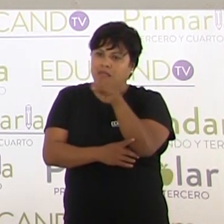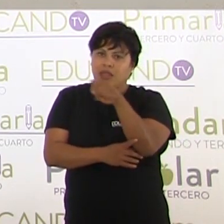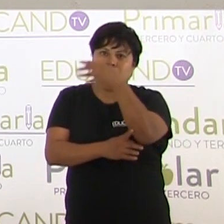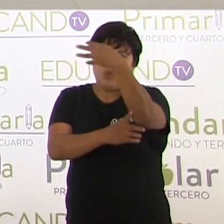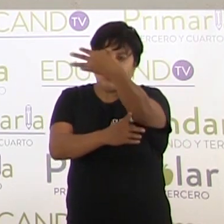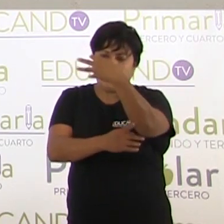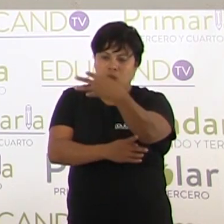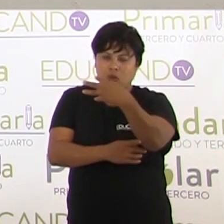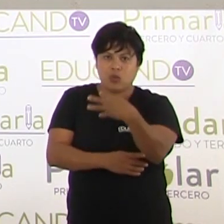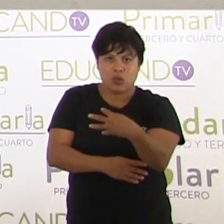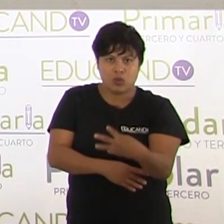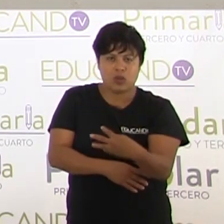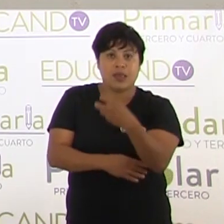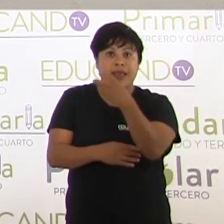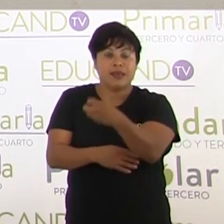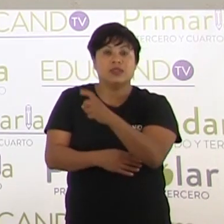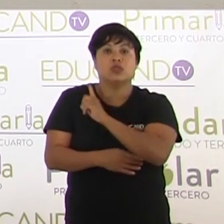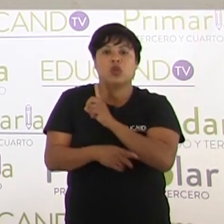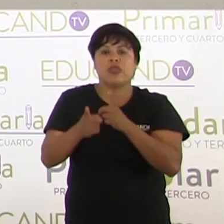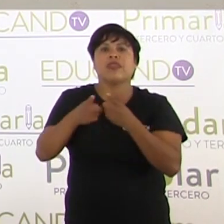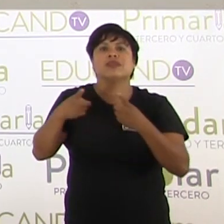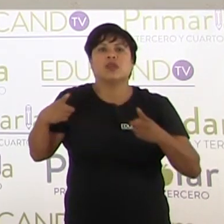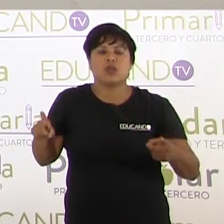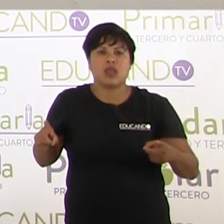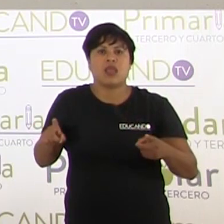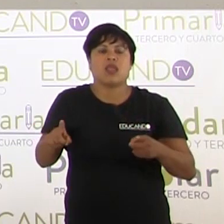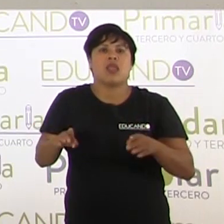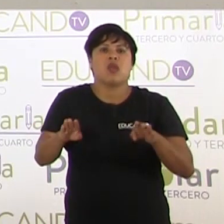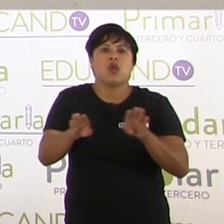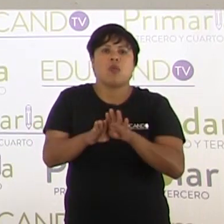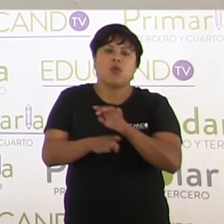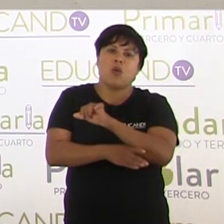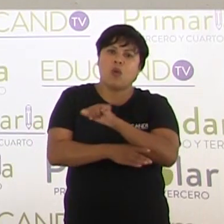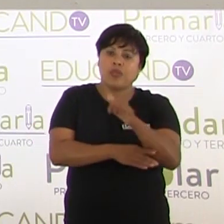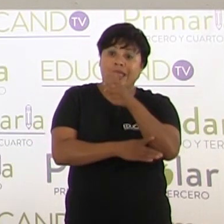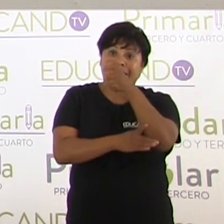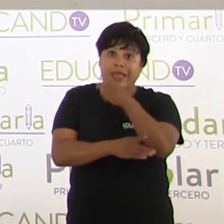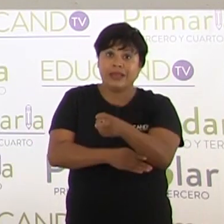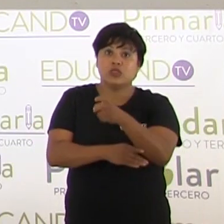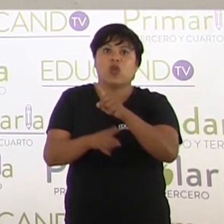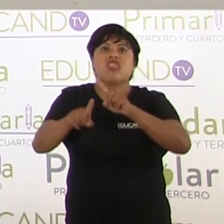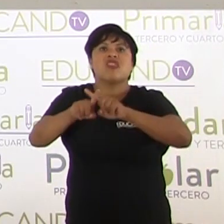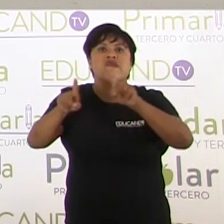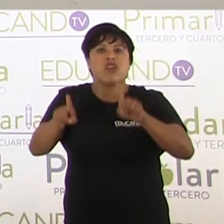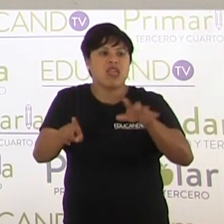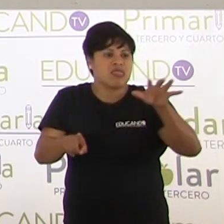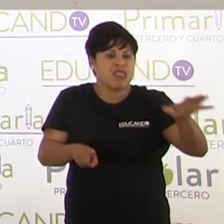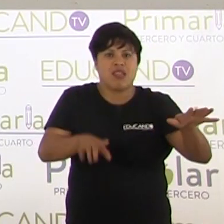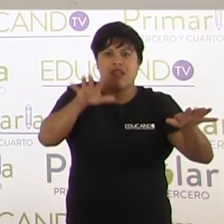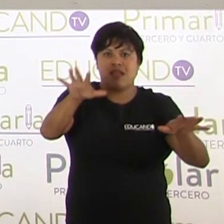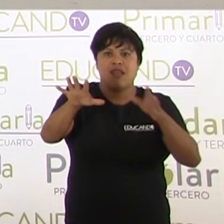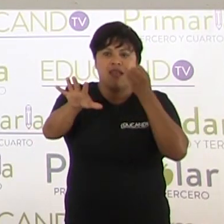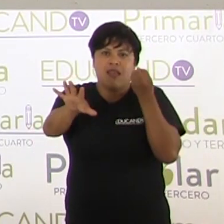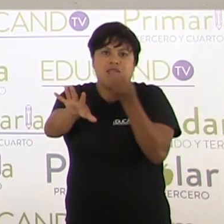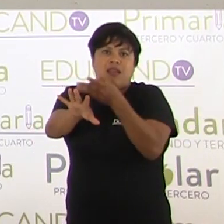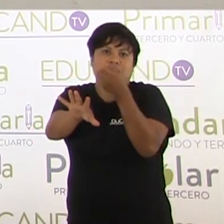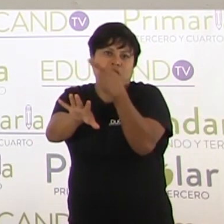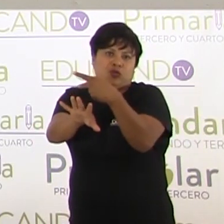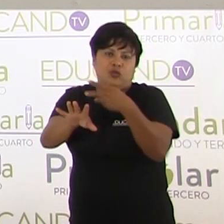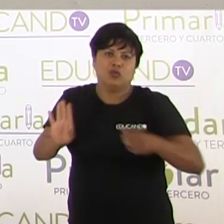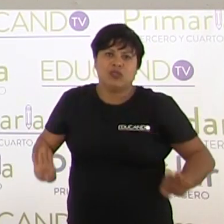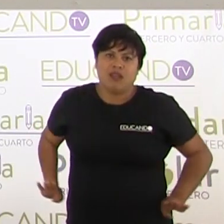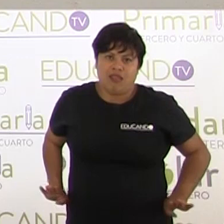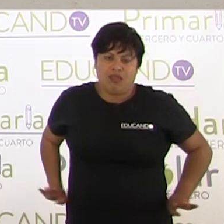van a desarrollar otros, de manera que, pues eso es lo que distingue al movimiento